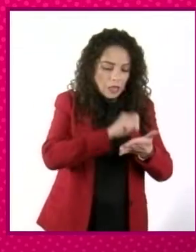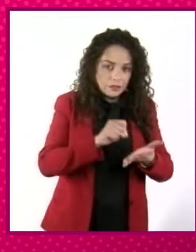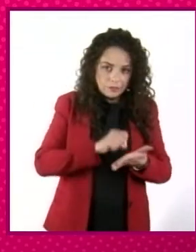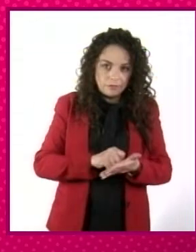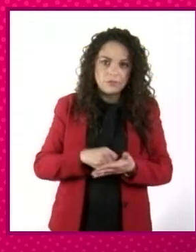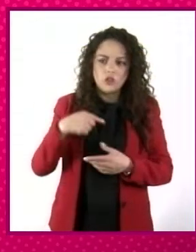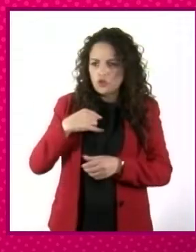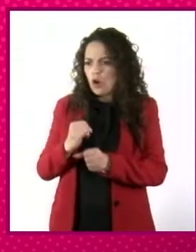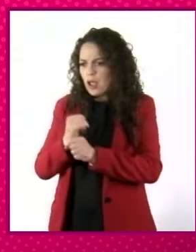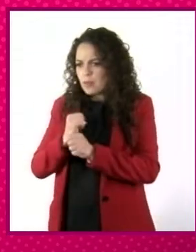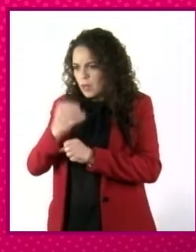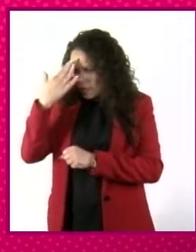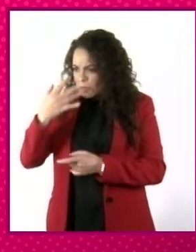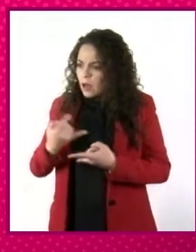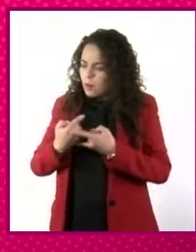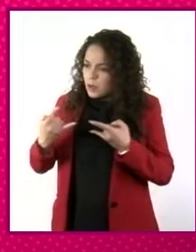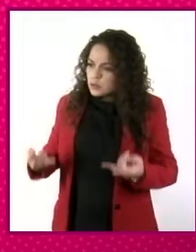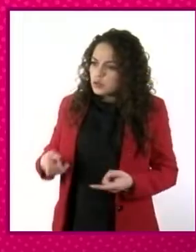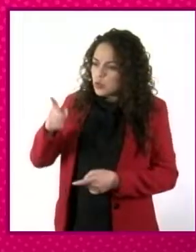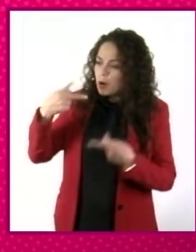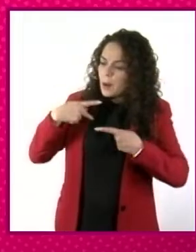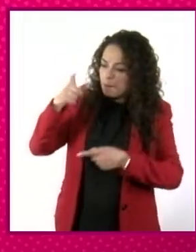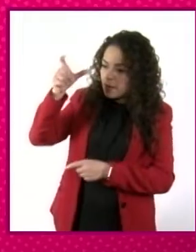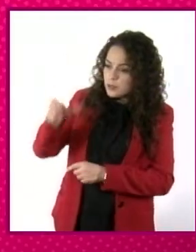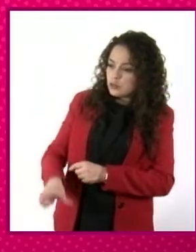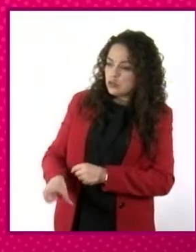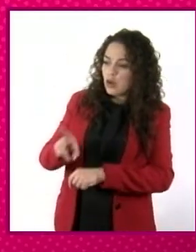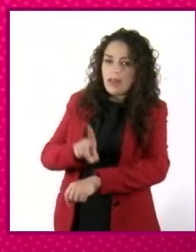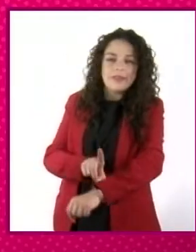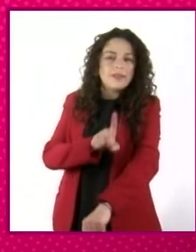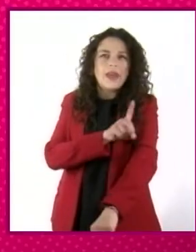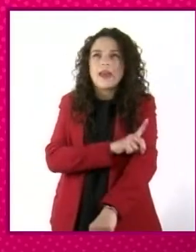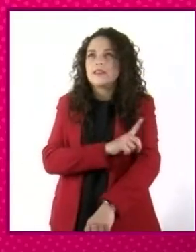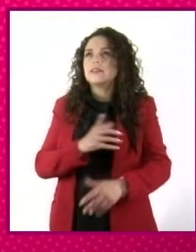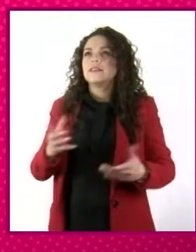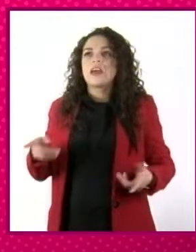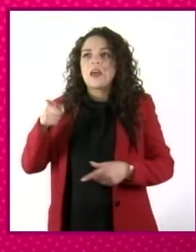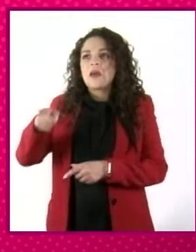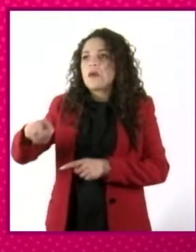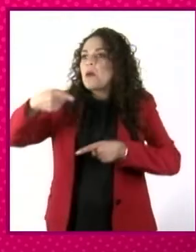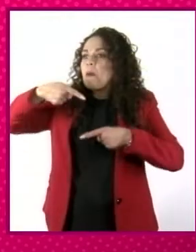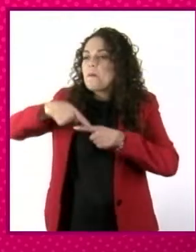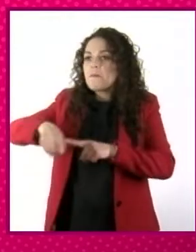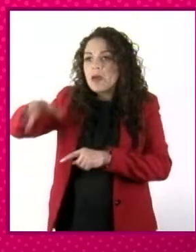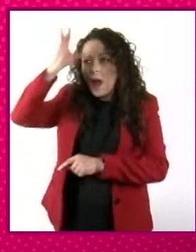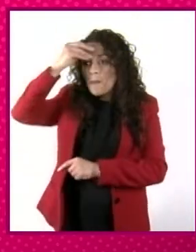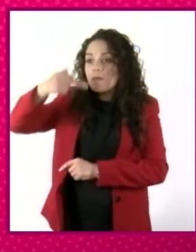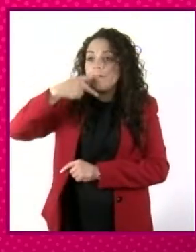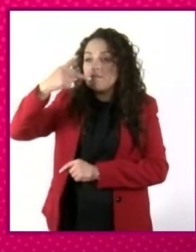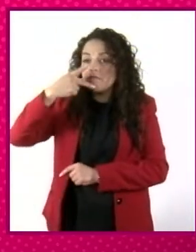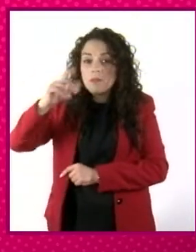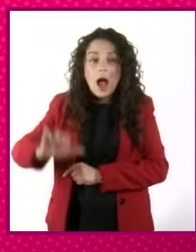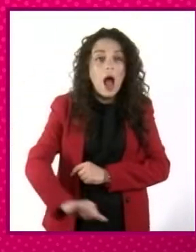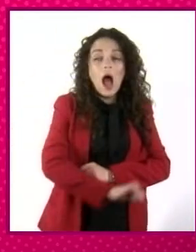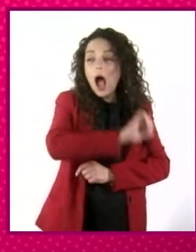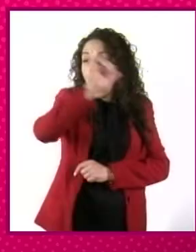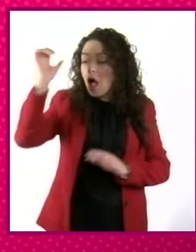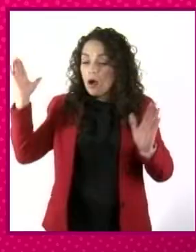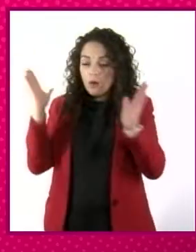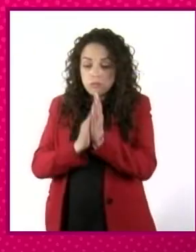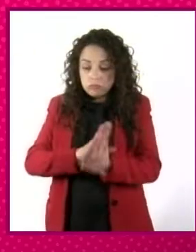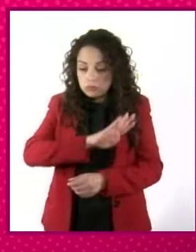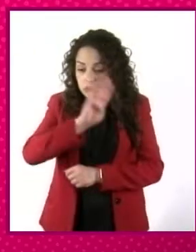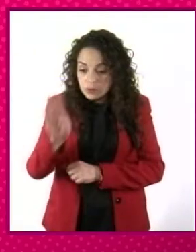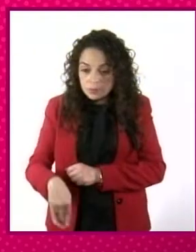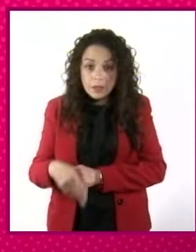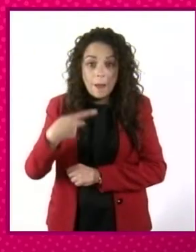la historia de un personaje desde que aprendió a hablar hasta que se murió, pero si no la puedo contar, si no te la